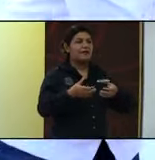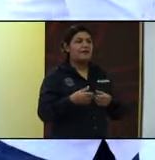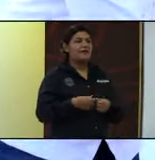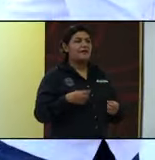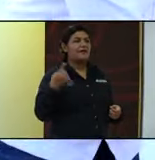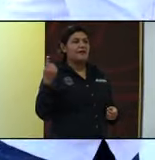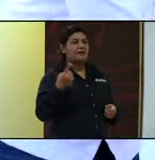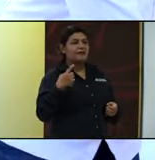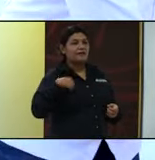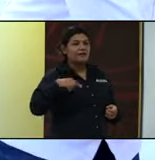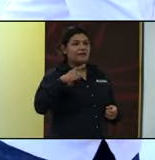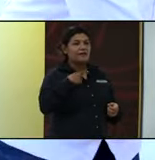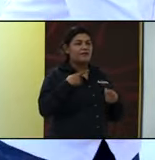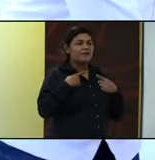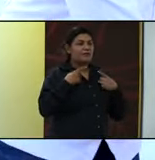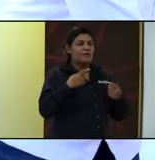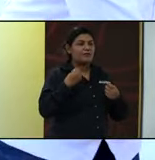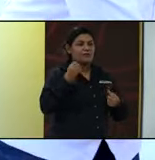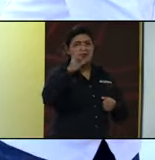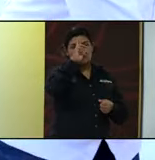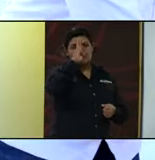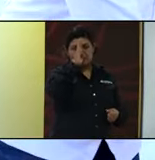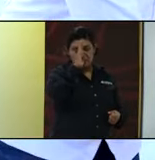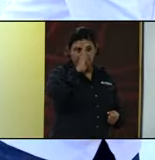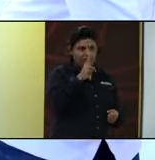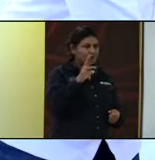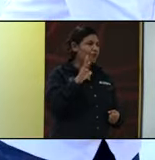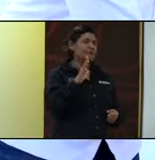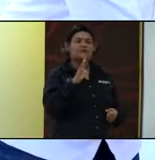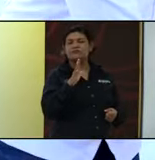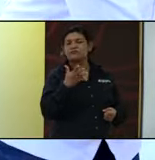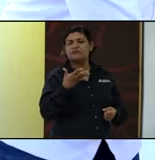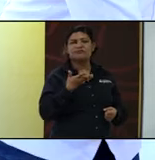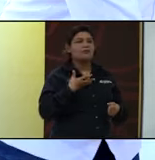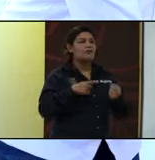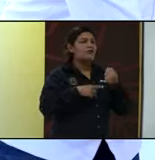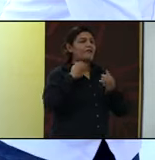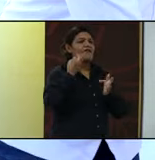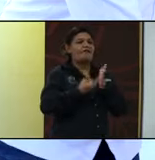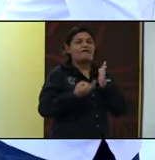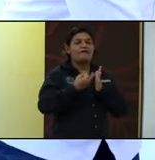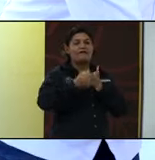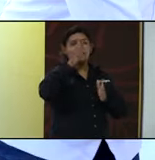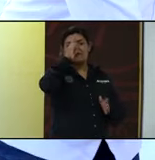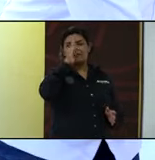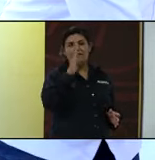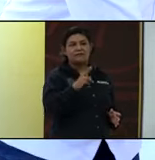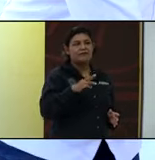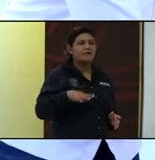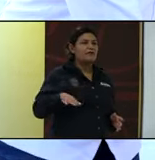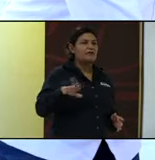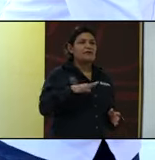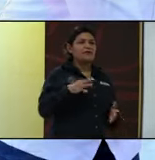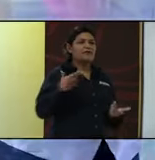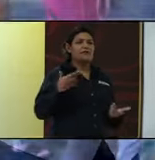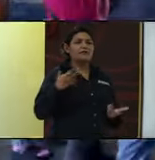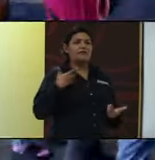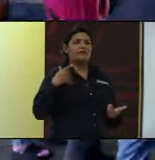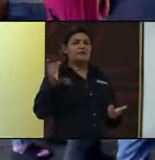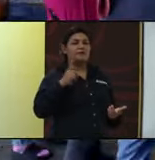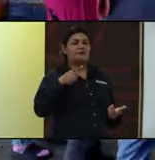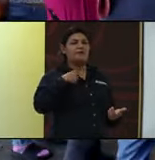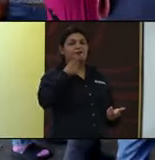me expresaron todo el respeto, no tuve ninguna falta de respeto de parte de ellos. Sin embargo, cuando les